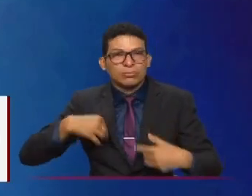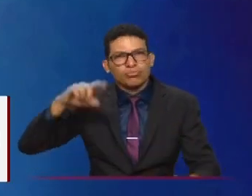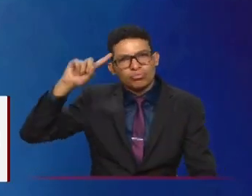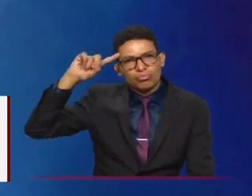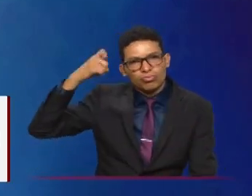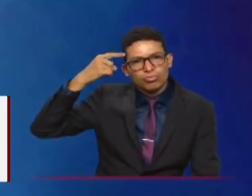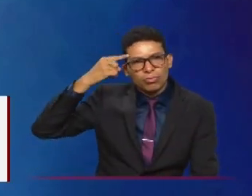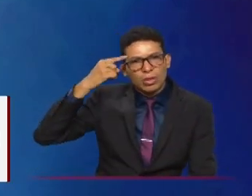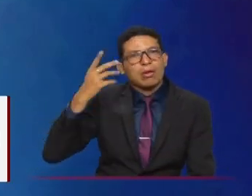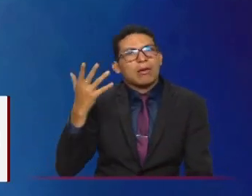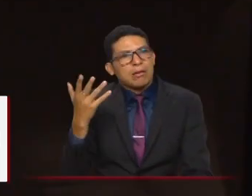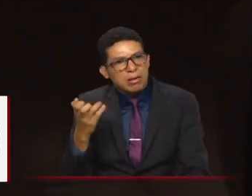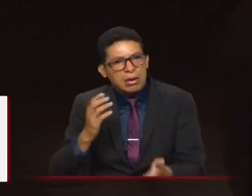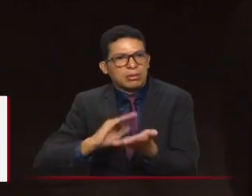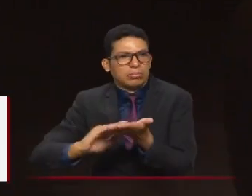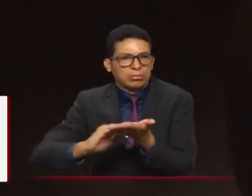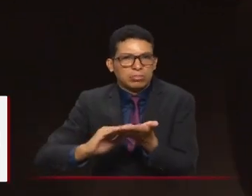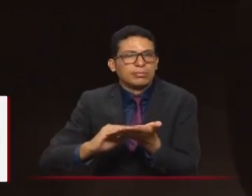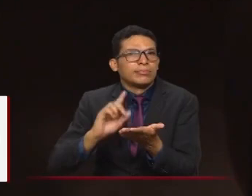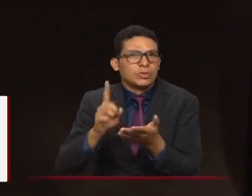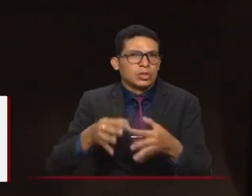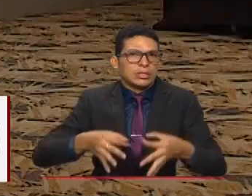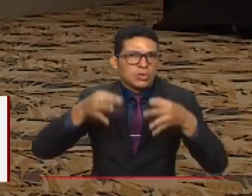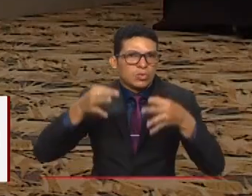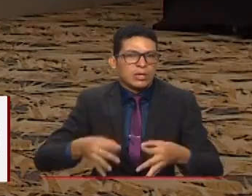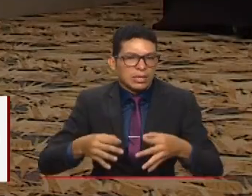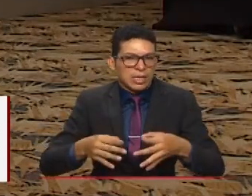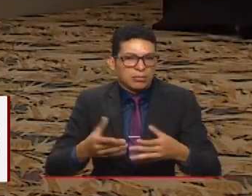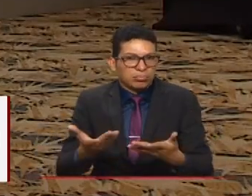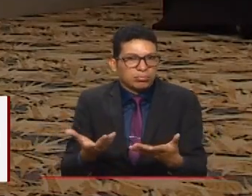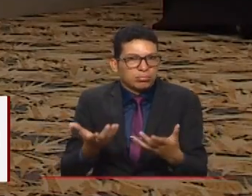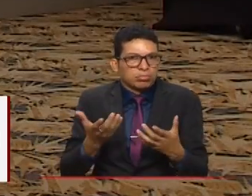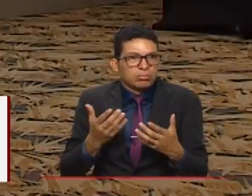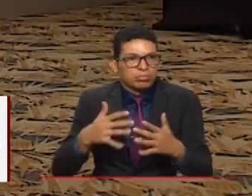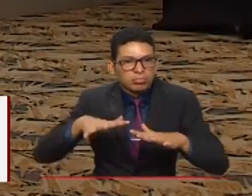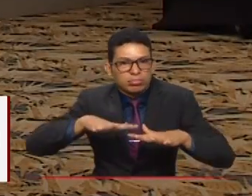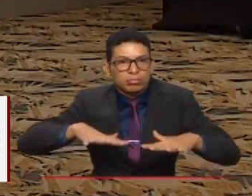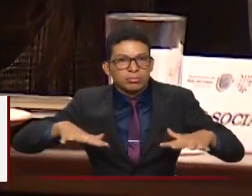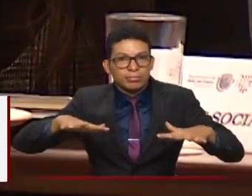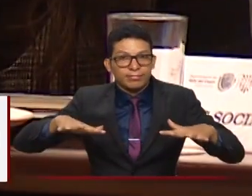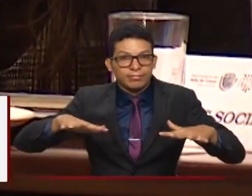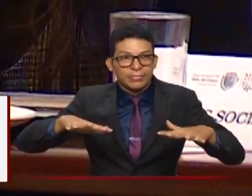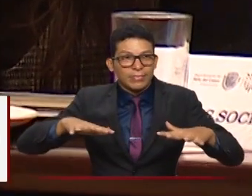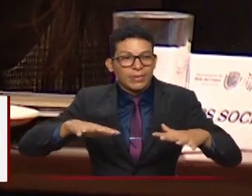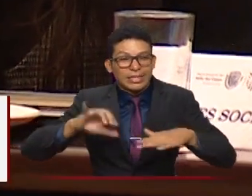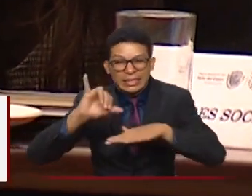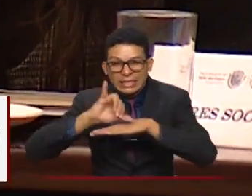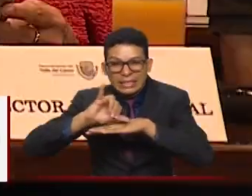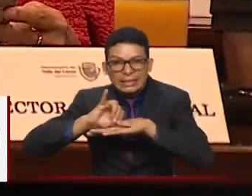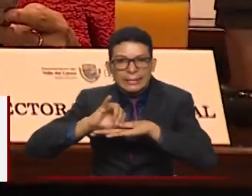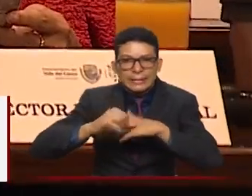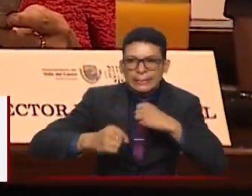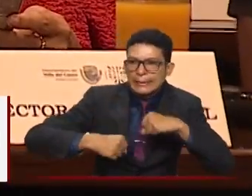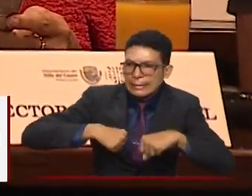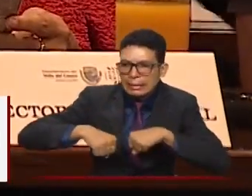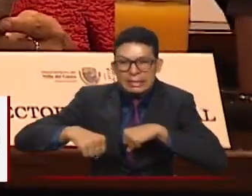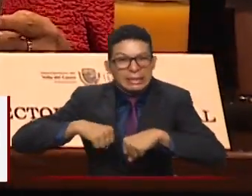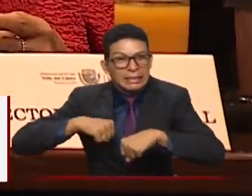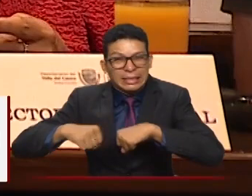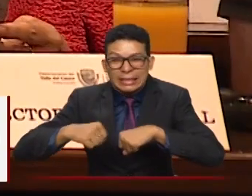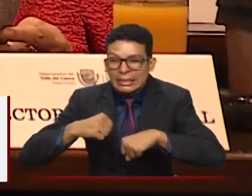en solucionar esta problemática en materia de seguridad física con la capacidad institucional al límite pero lo que vemos es que se